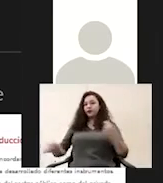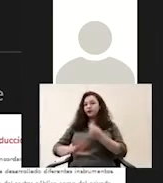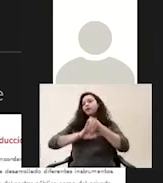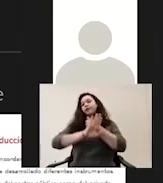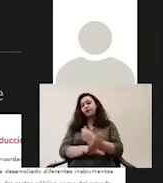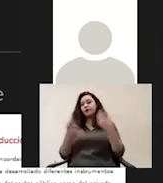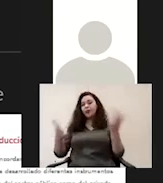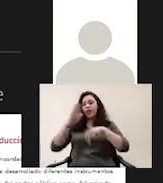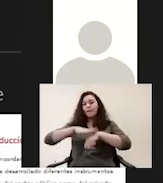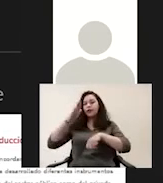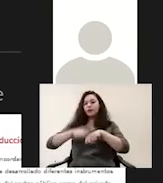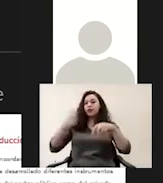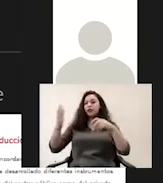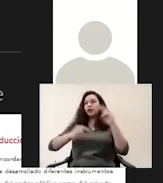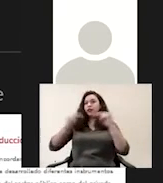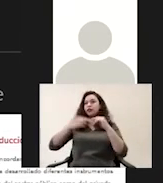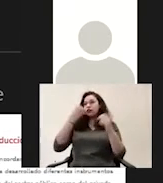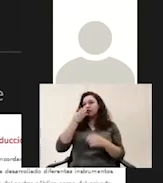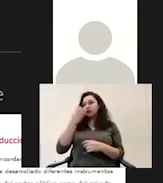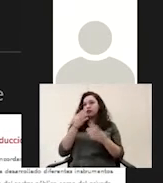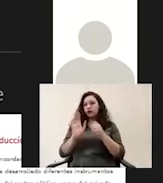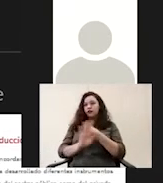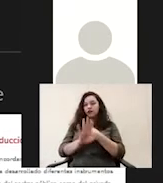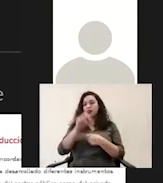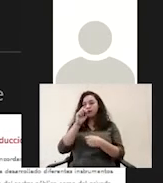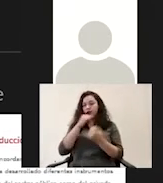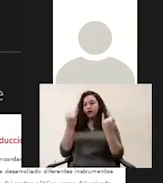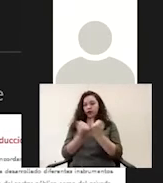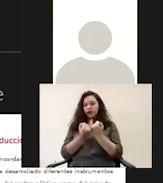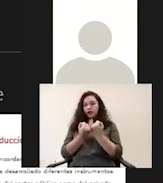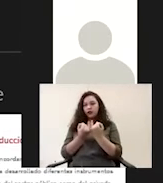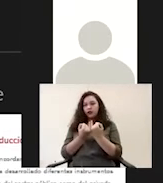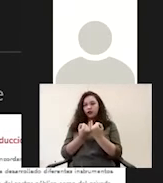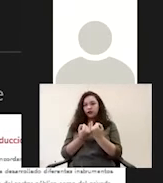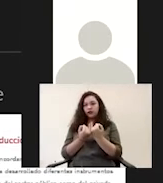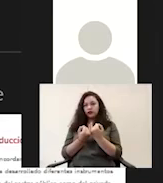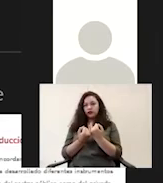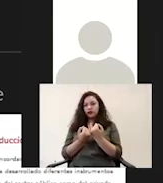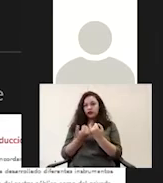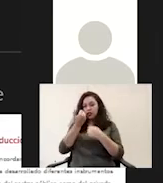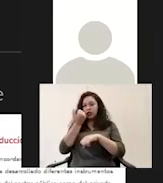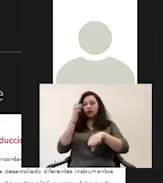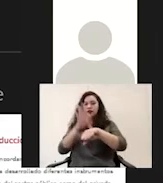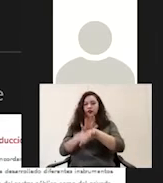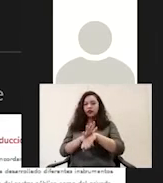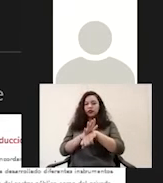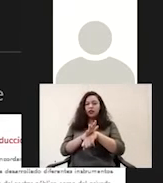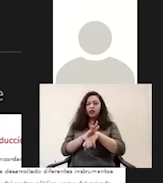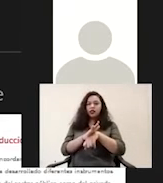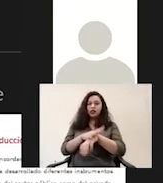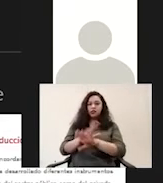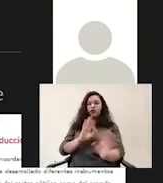de nivel educativo. También se redujeron algunas actividades administrativas y